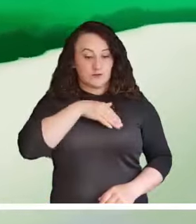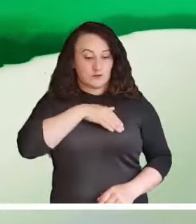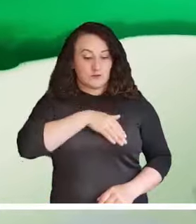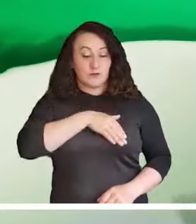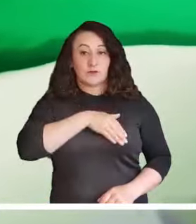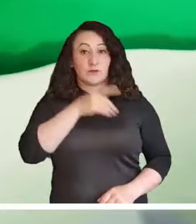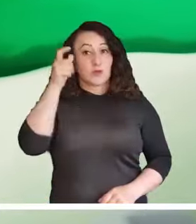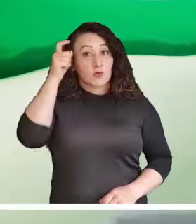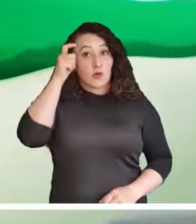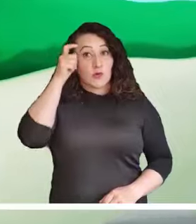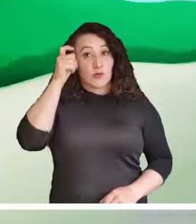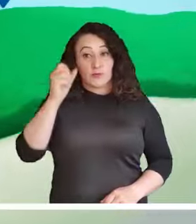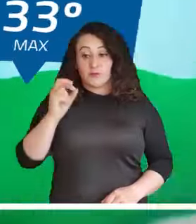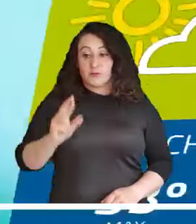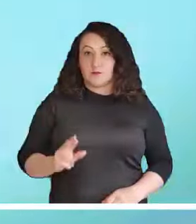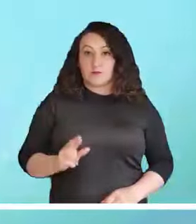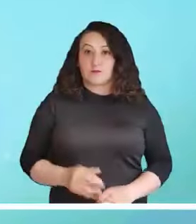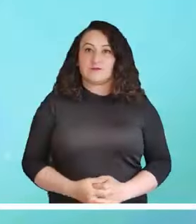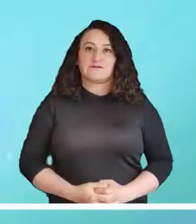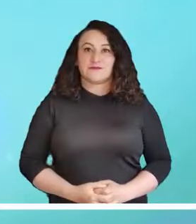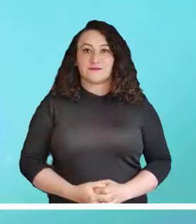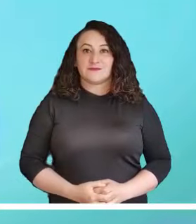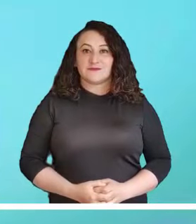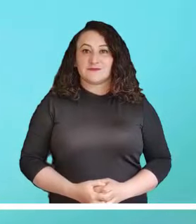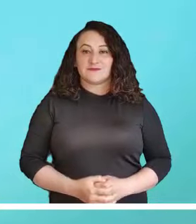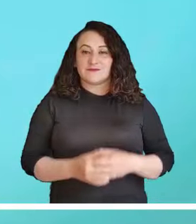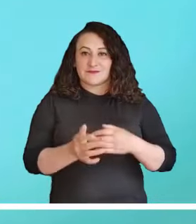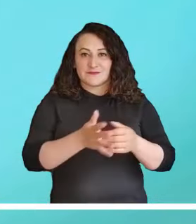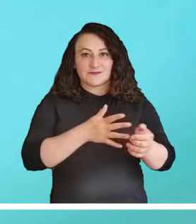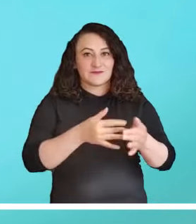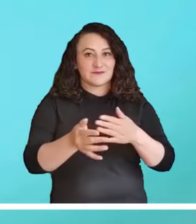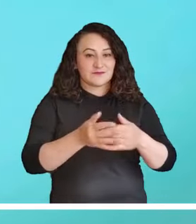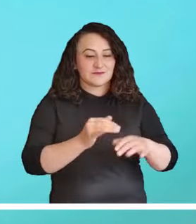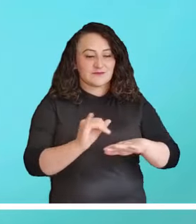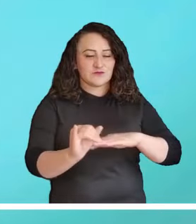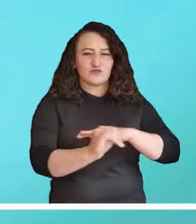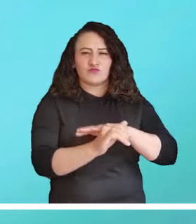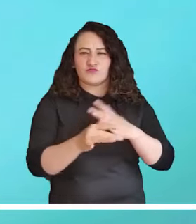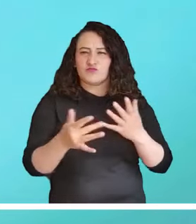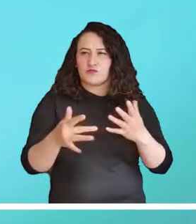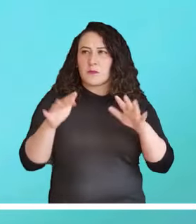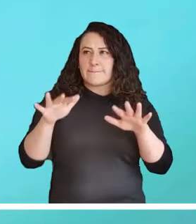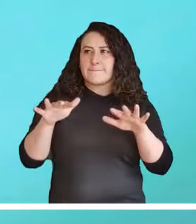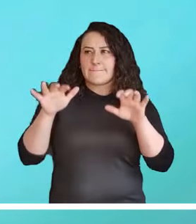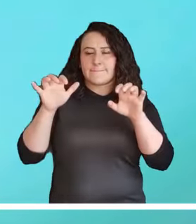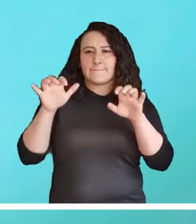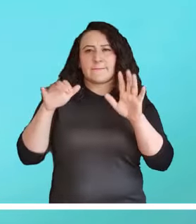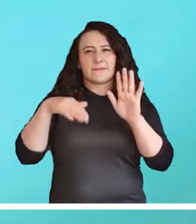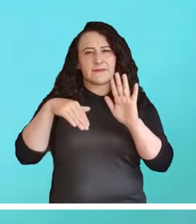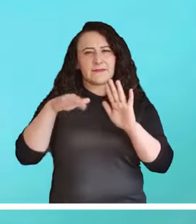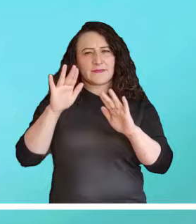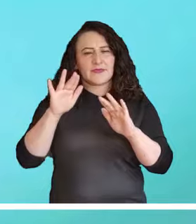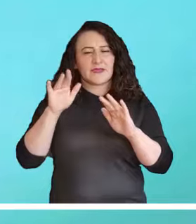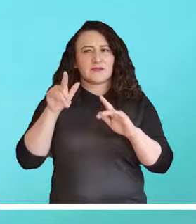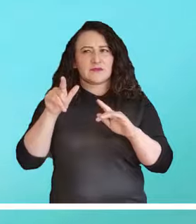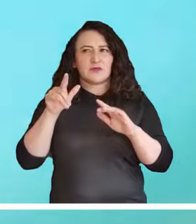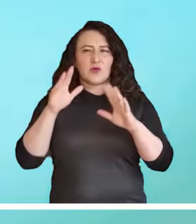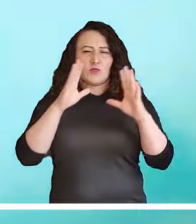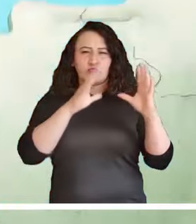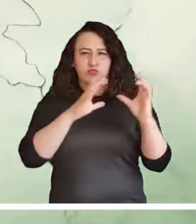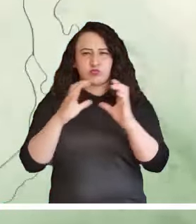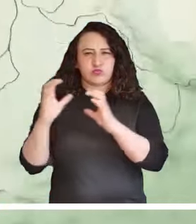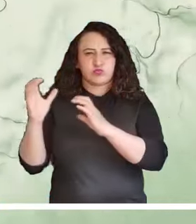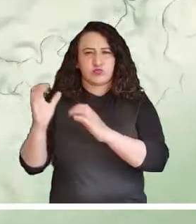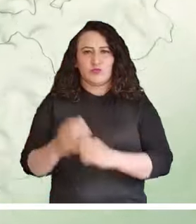Córdoba. Por su parte, el archipiélago promete tiempo seco predominante, acompañado de condiciones